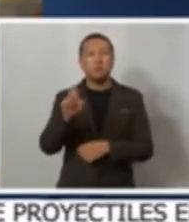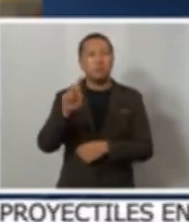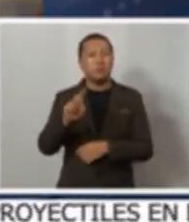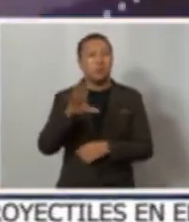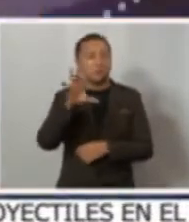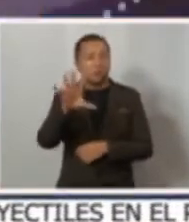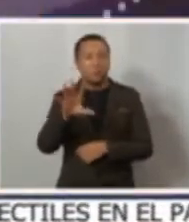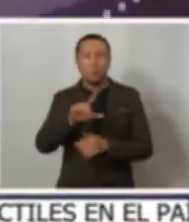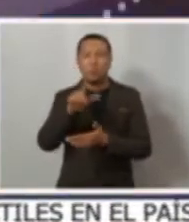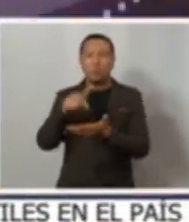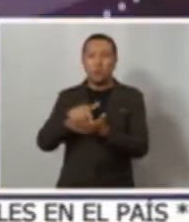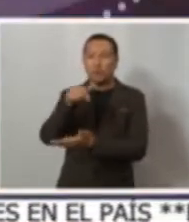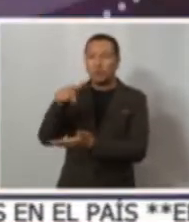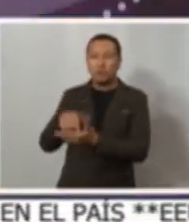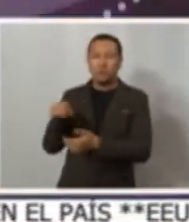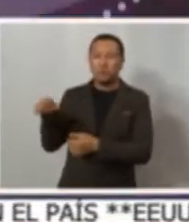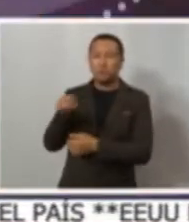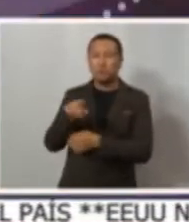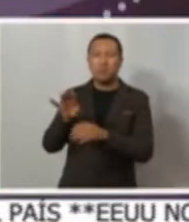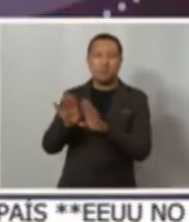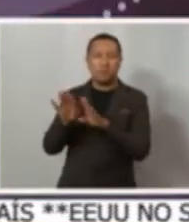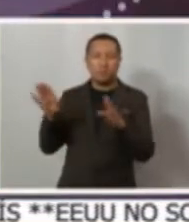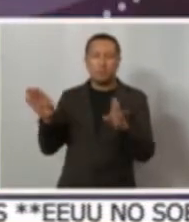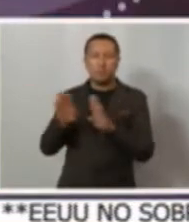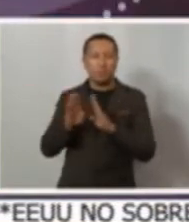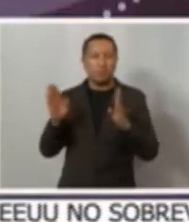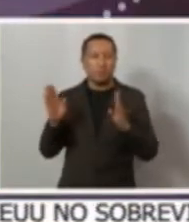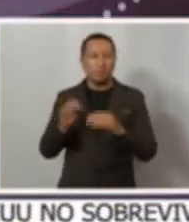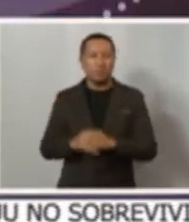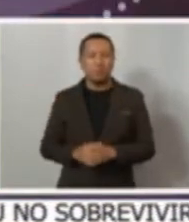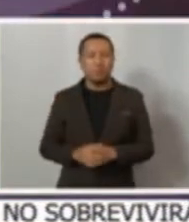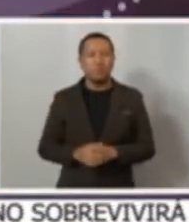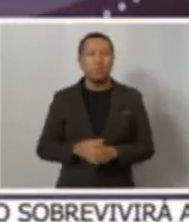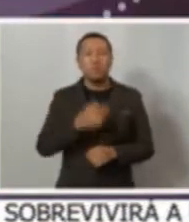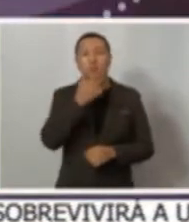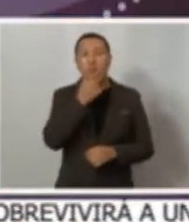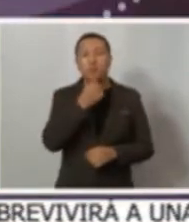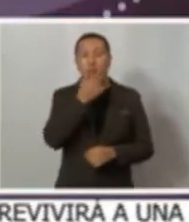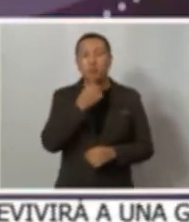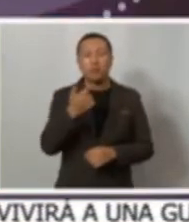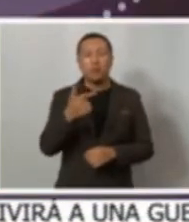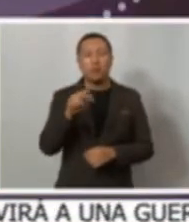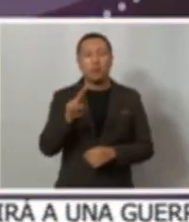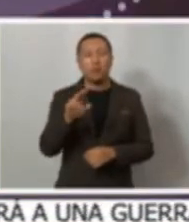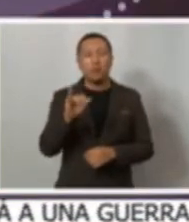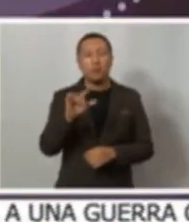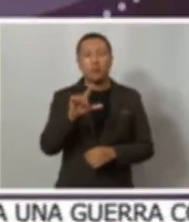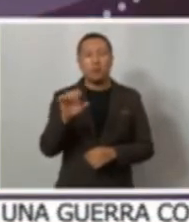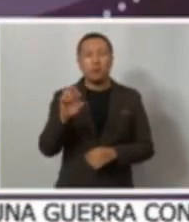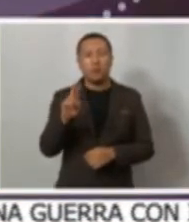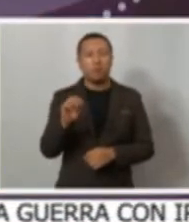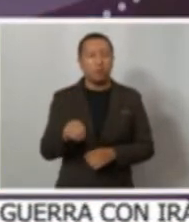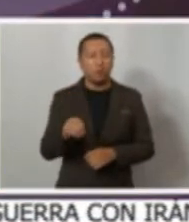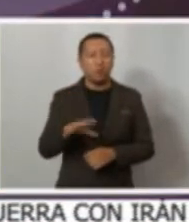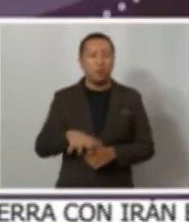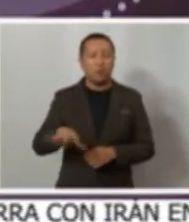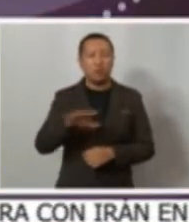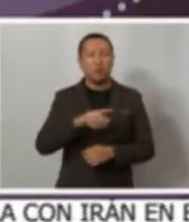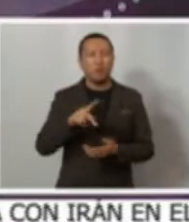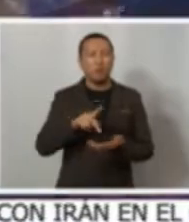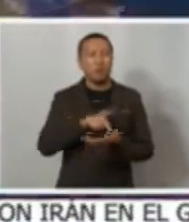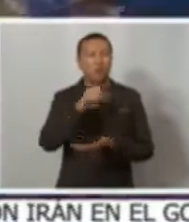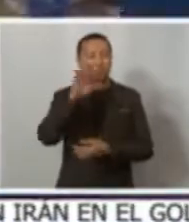refugios. Y Guillermo Morales, director de Protección Civil de Puerto Morelos, dio a conocer que el ayuntamiento cuenta con